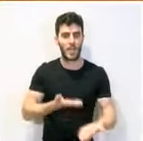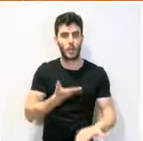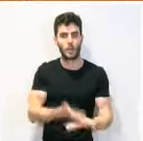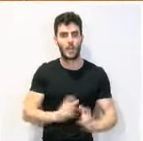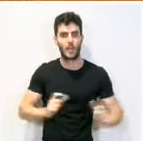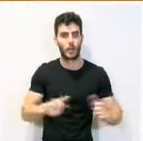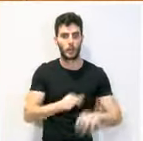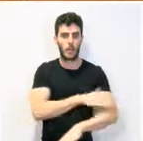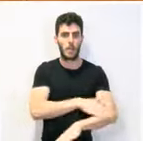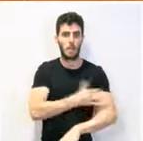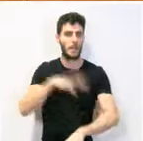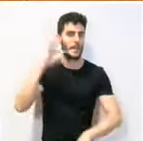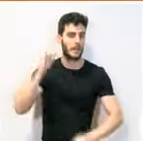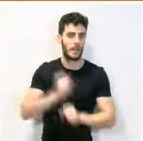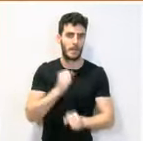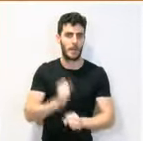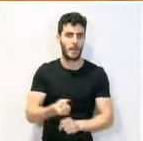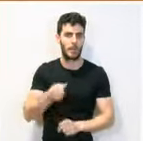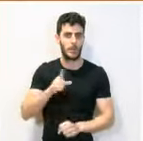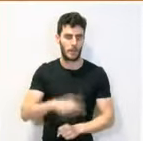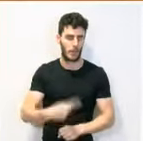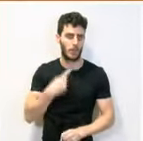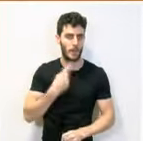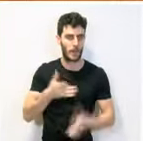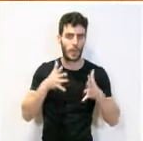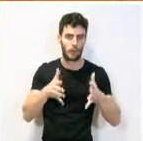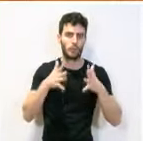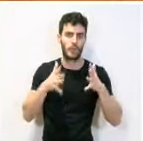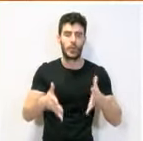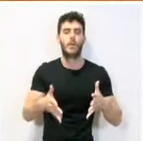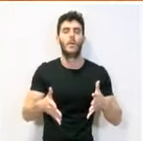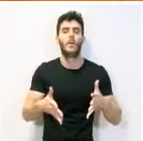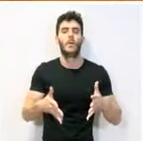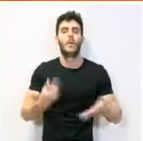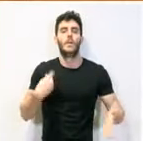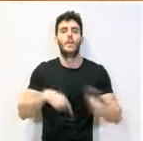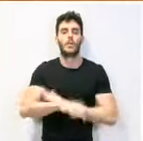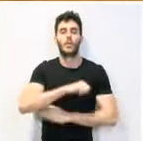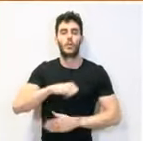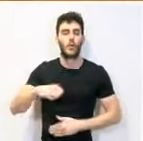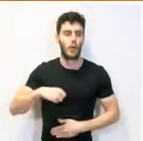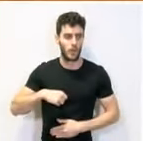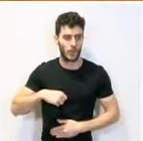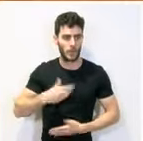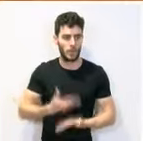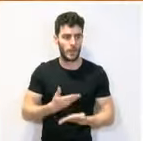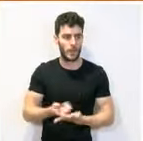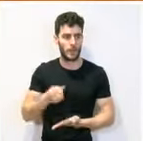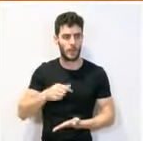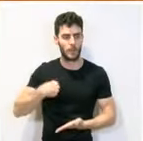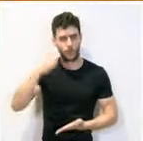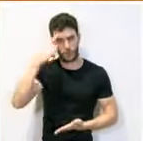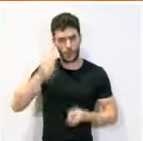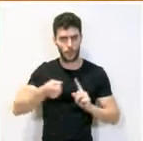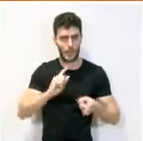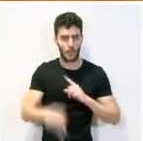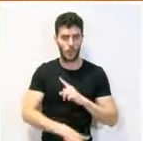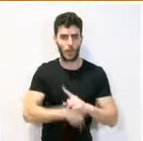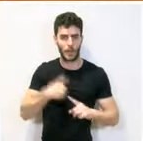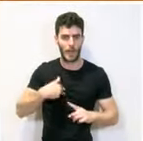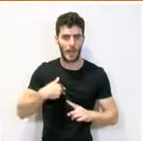con la ministra de Trabajo, que también la han perdido, con el consejero de Desarrollo Autonómico, supongo que con el director general